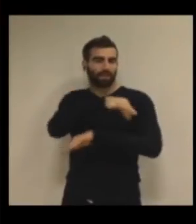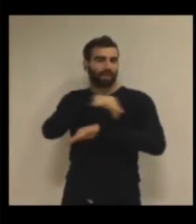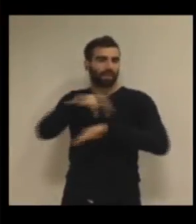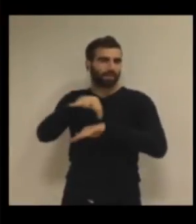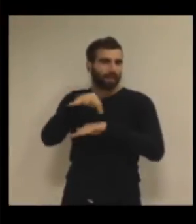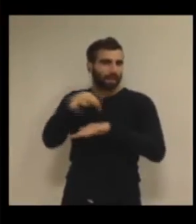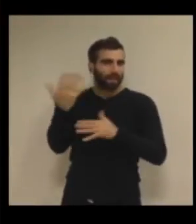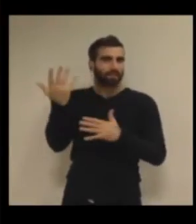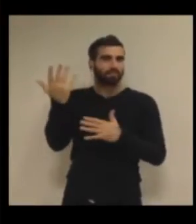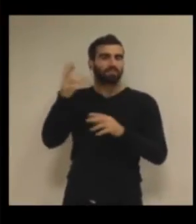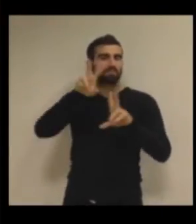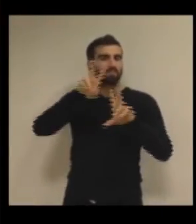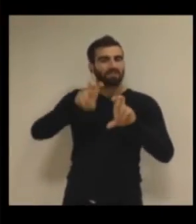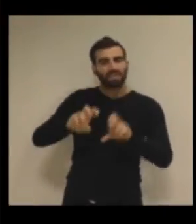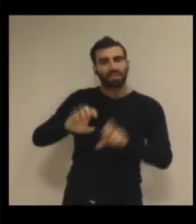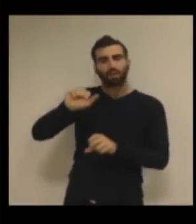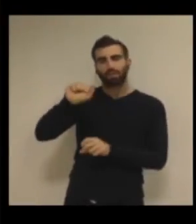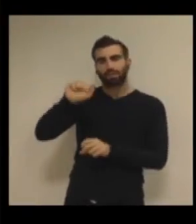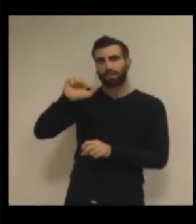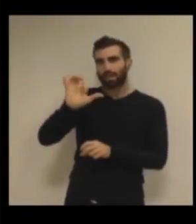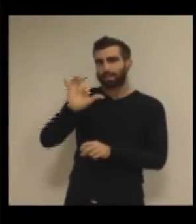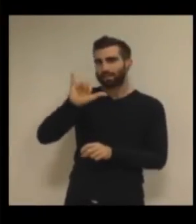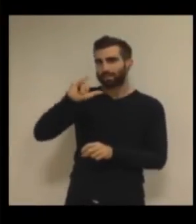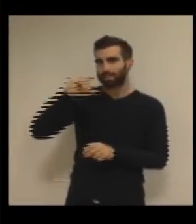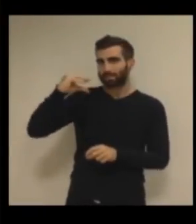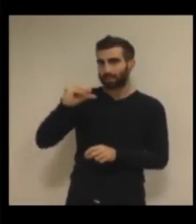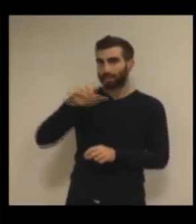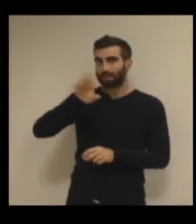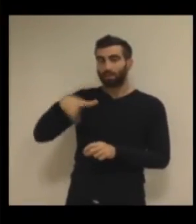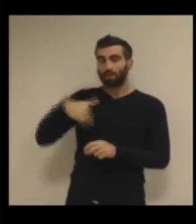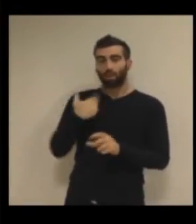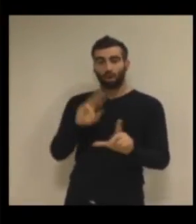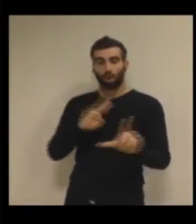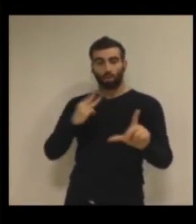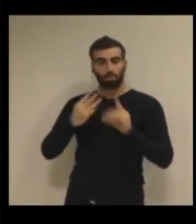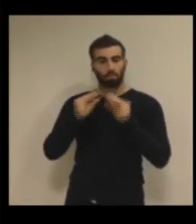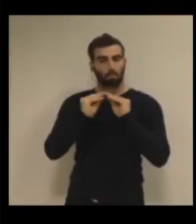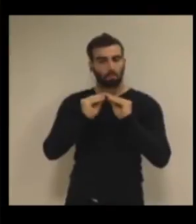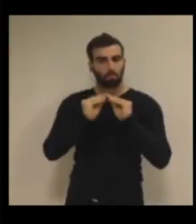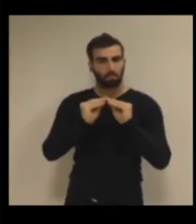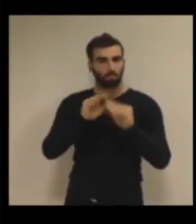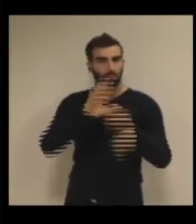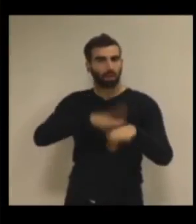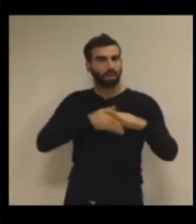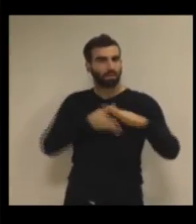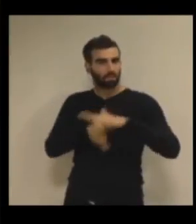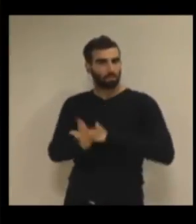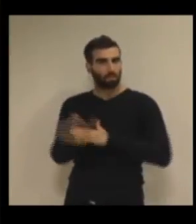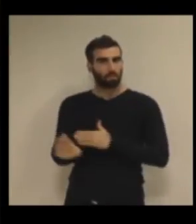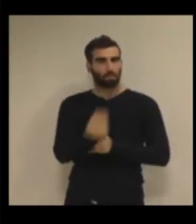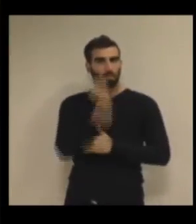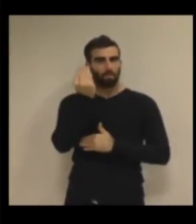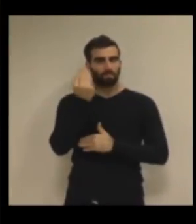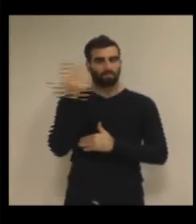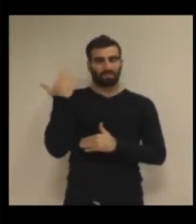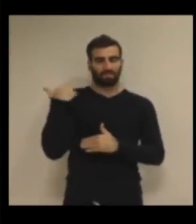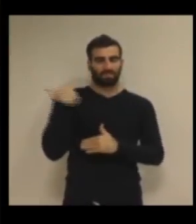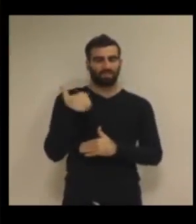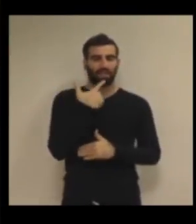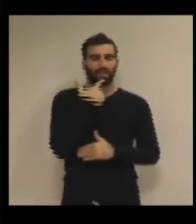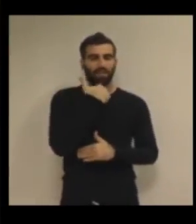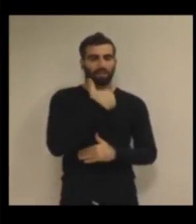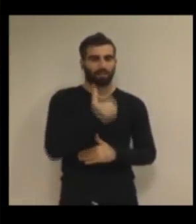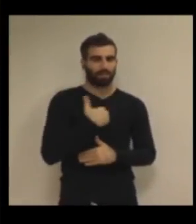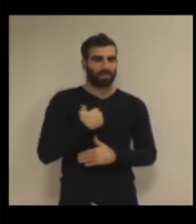trabajado mucho en la validación de la accesibilidad de la web, pues me decía el otro día que ella, no teniendo ninguna